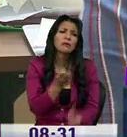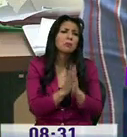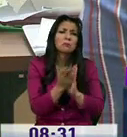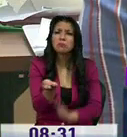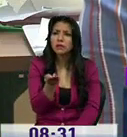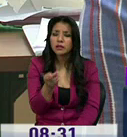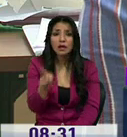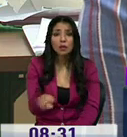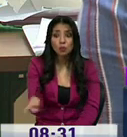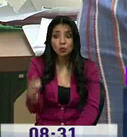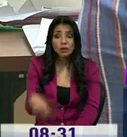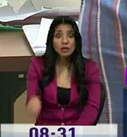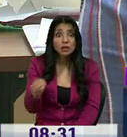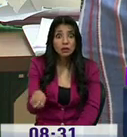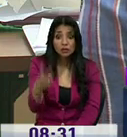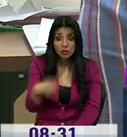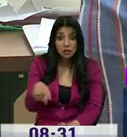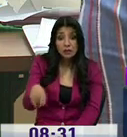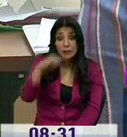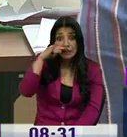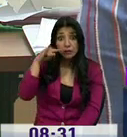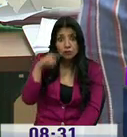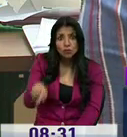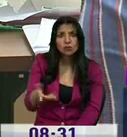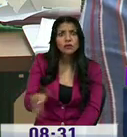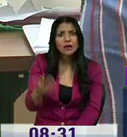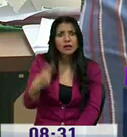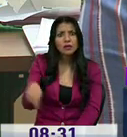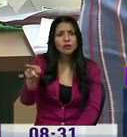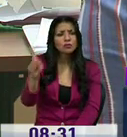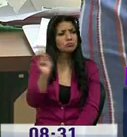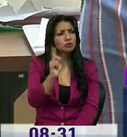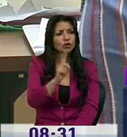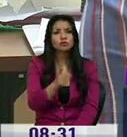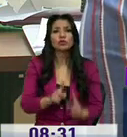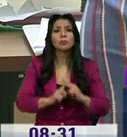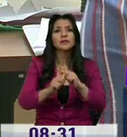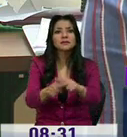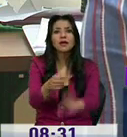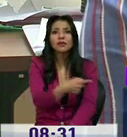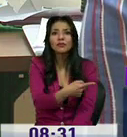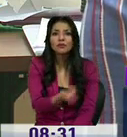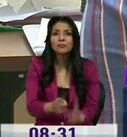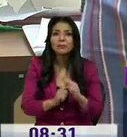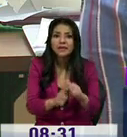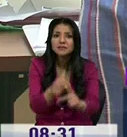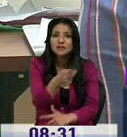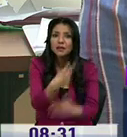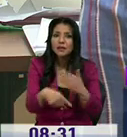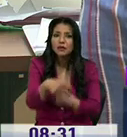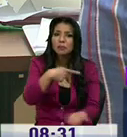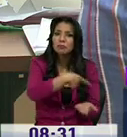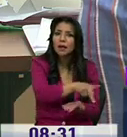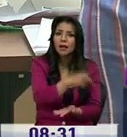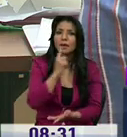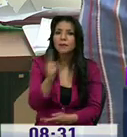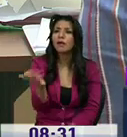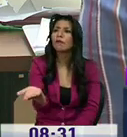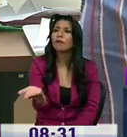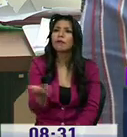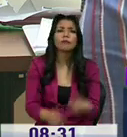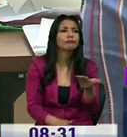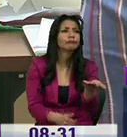calles. Muchos de esos niños, algunas veces dicen, son alquilados, se puede decir, para ejercer